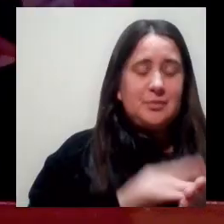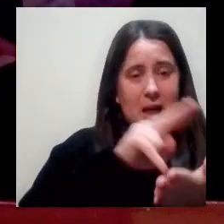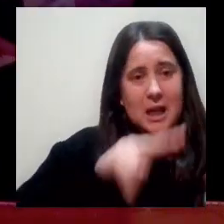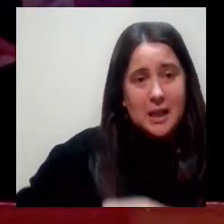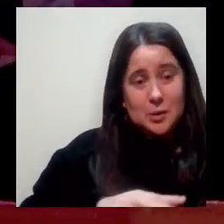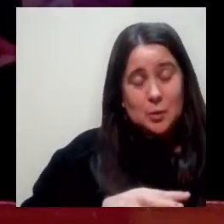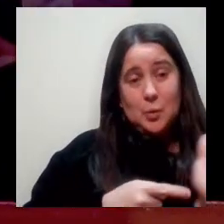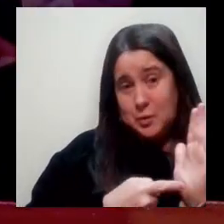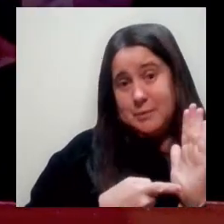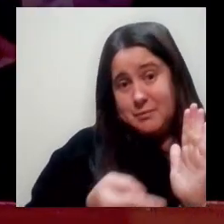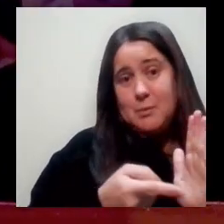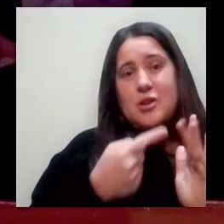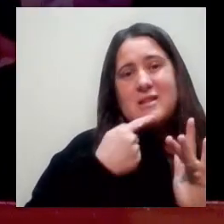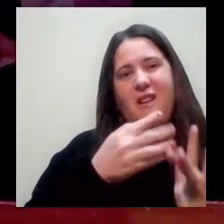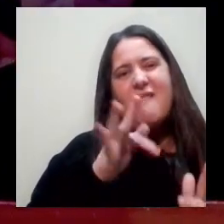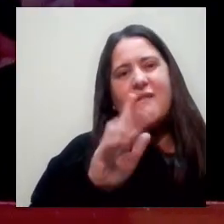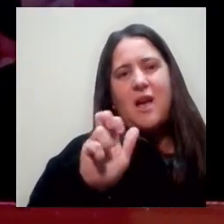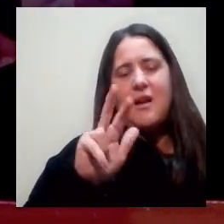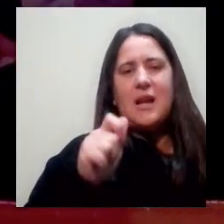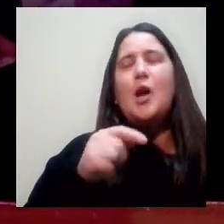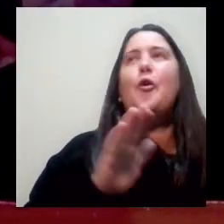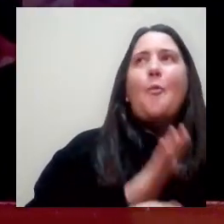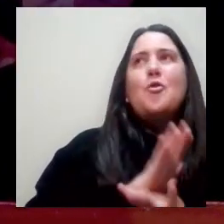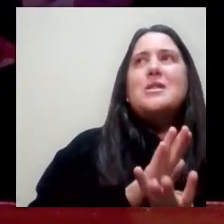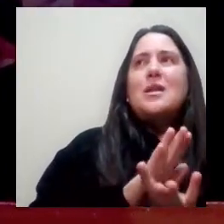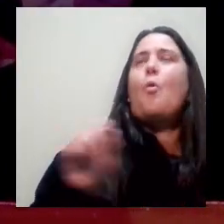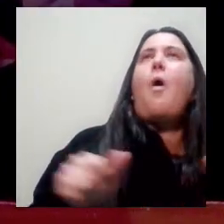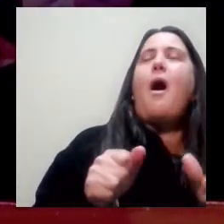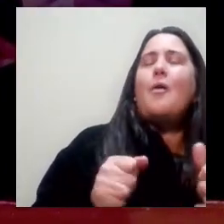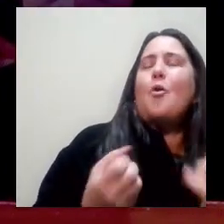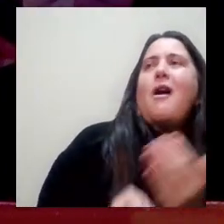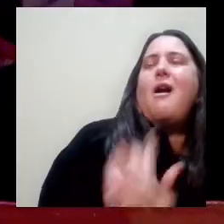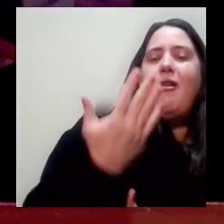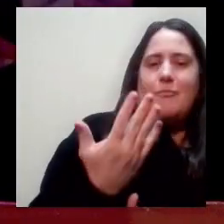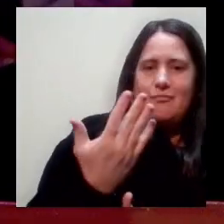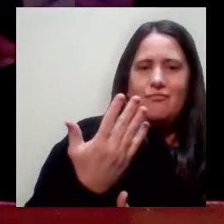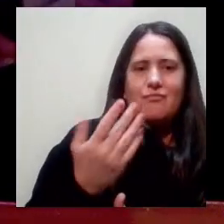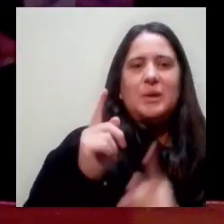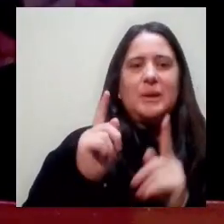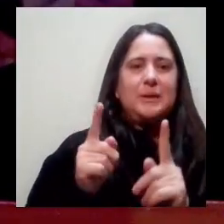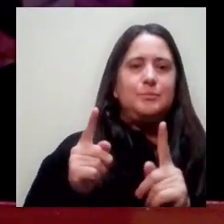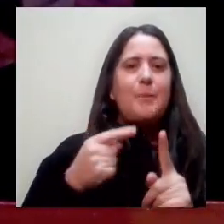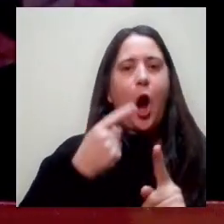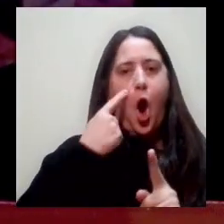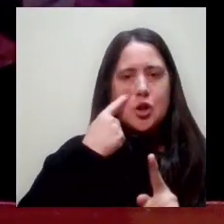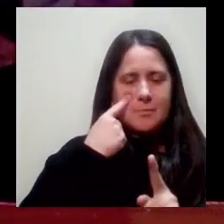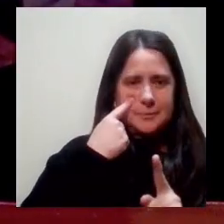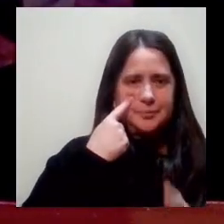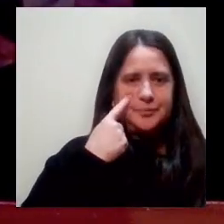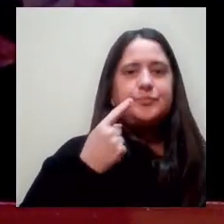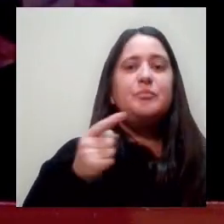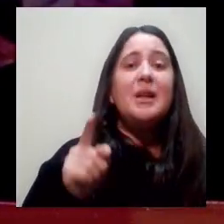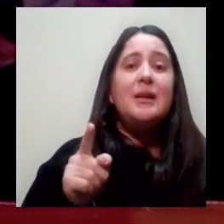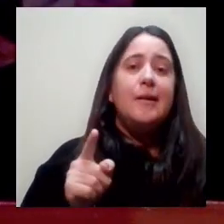dice Freire, como acto político, acto creador y acto de conocimiento. Y como no